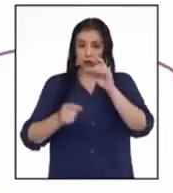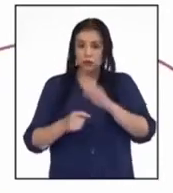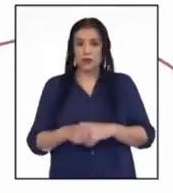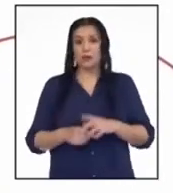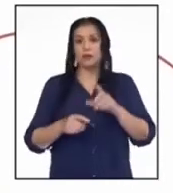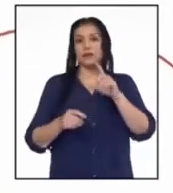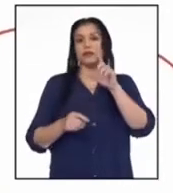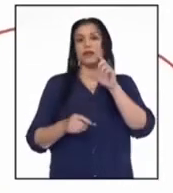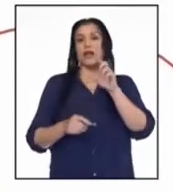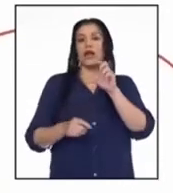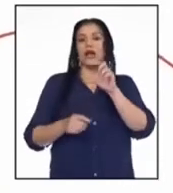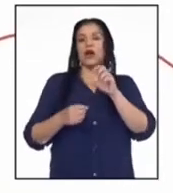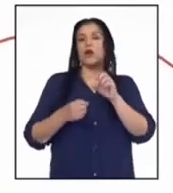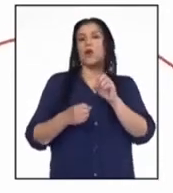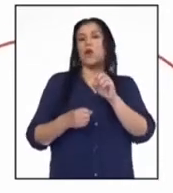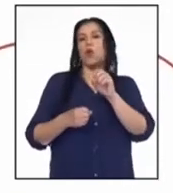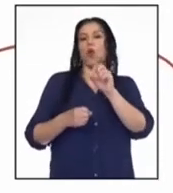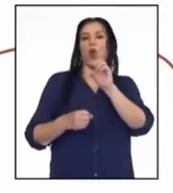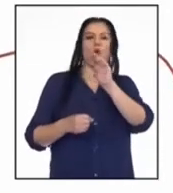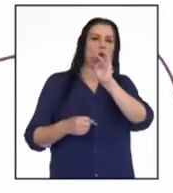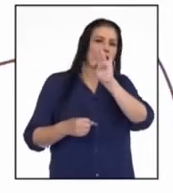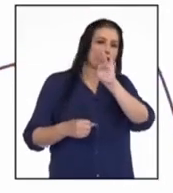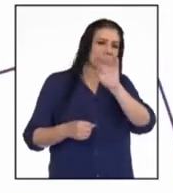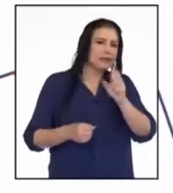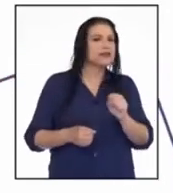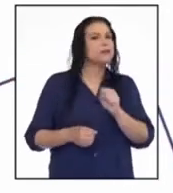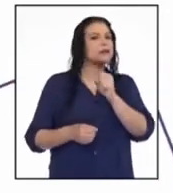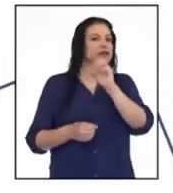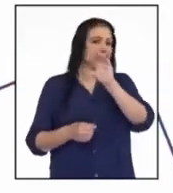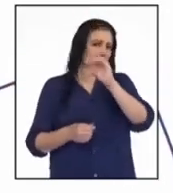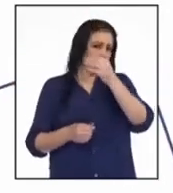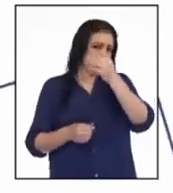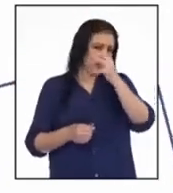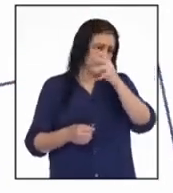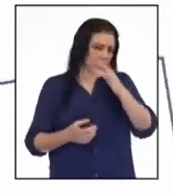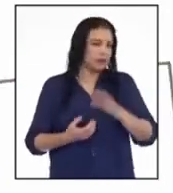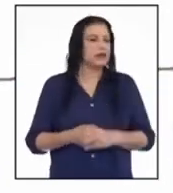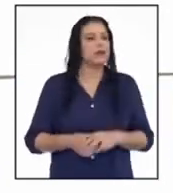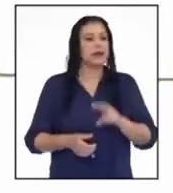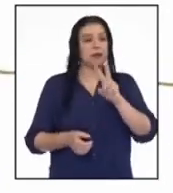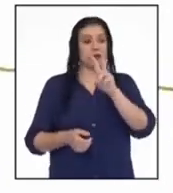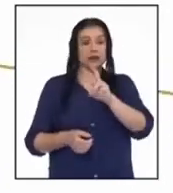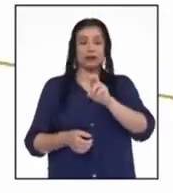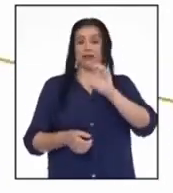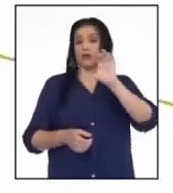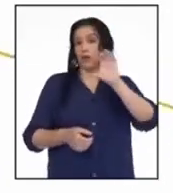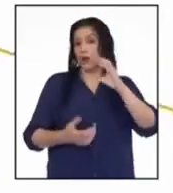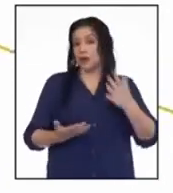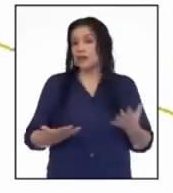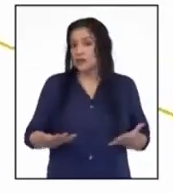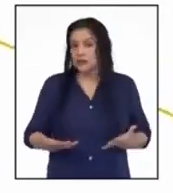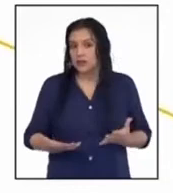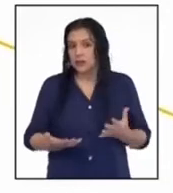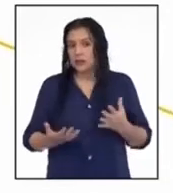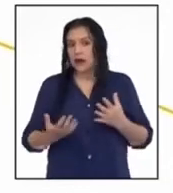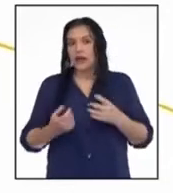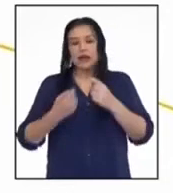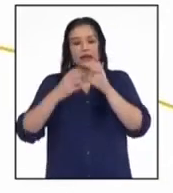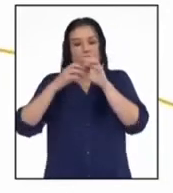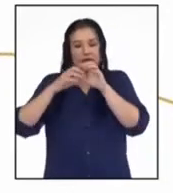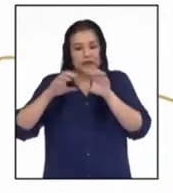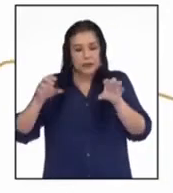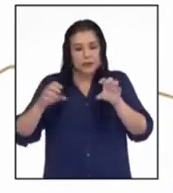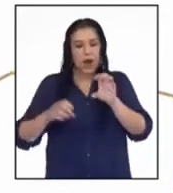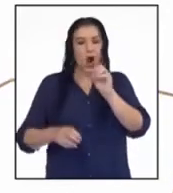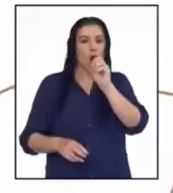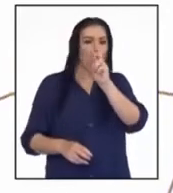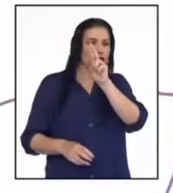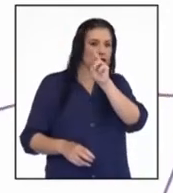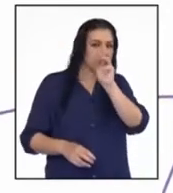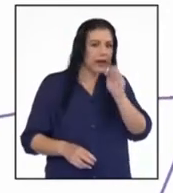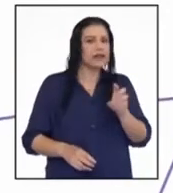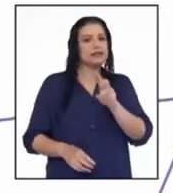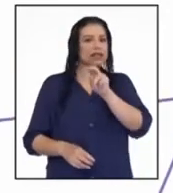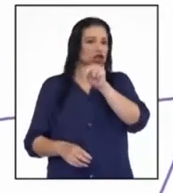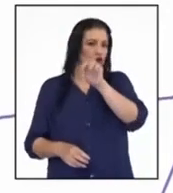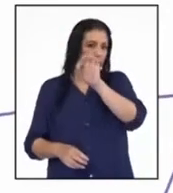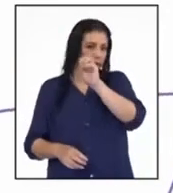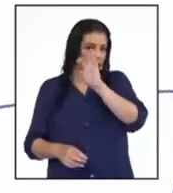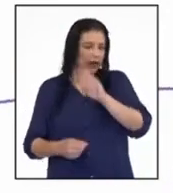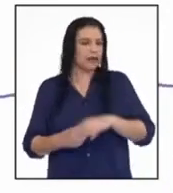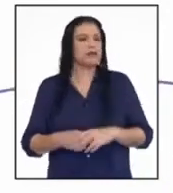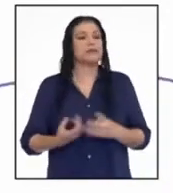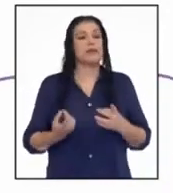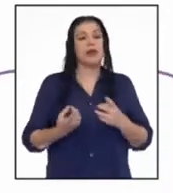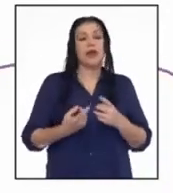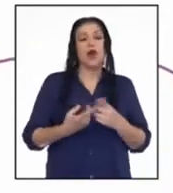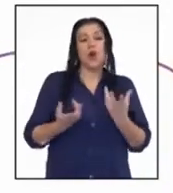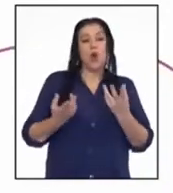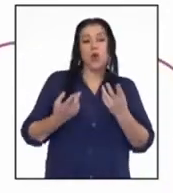que hay variables cualitativas y variables cuantitativas. Las variables cualitativas se subdividen en ordinales y nominales.